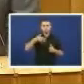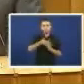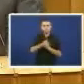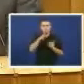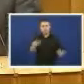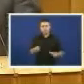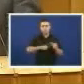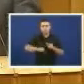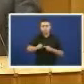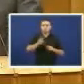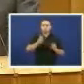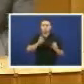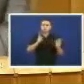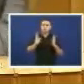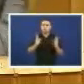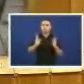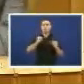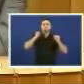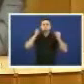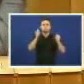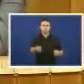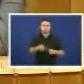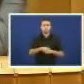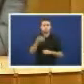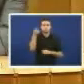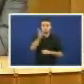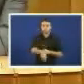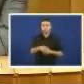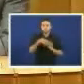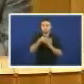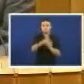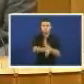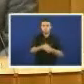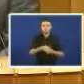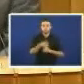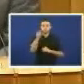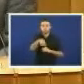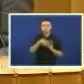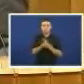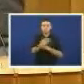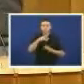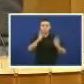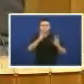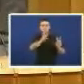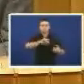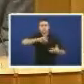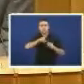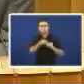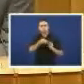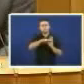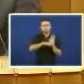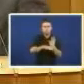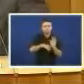pero tamén significa a chegada para a adaptación aos novos tempos con novos servicios e programas